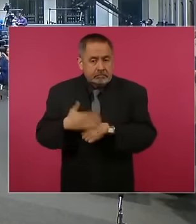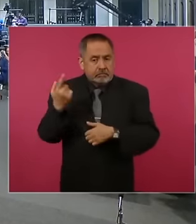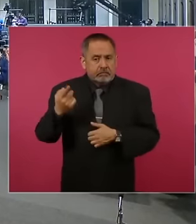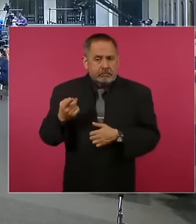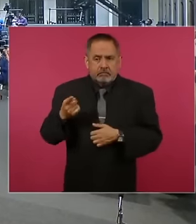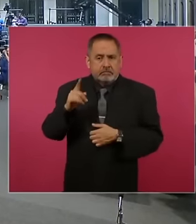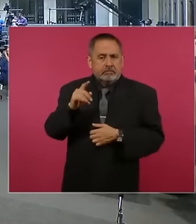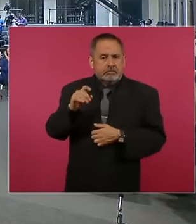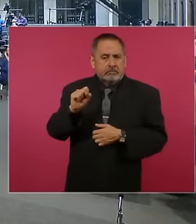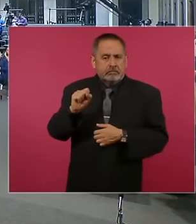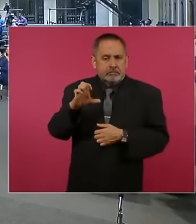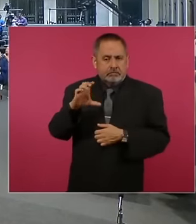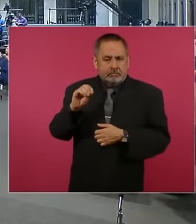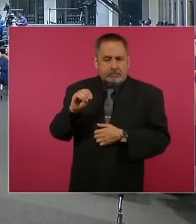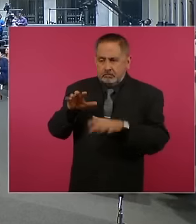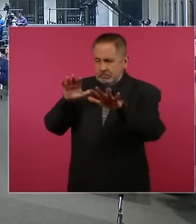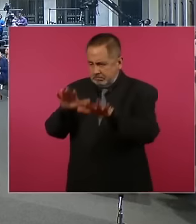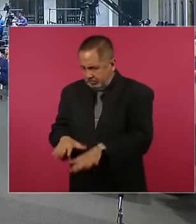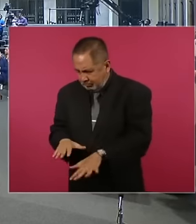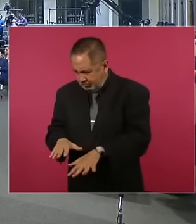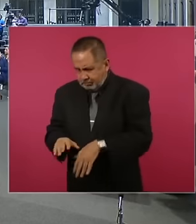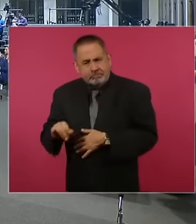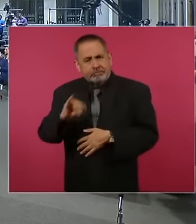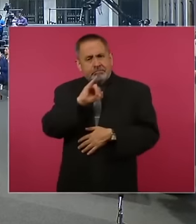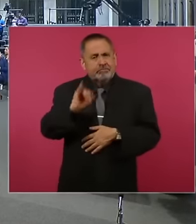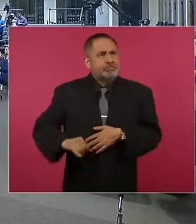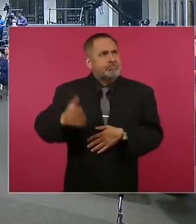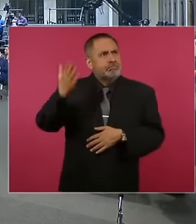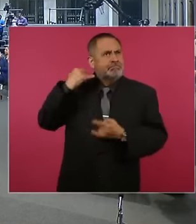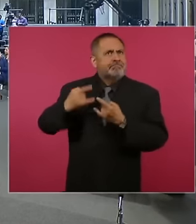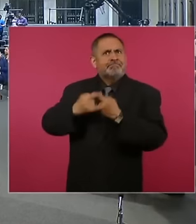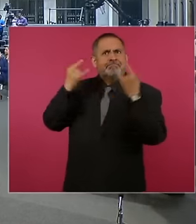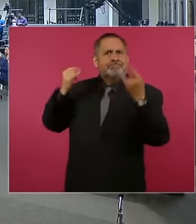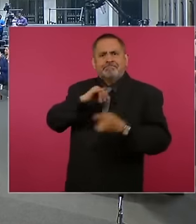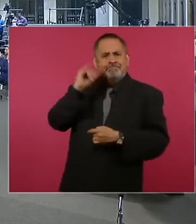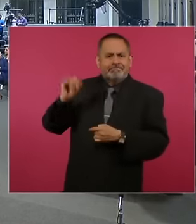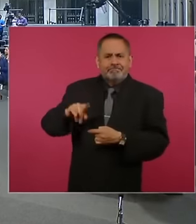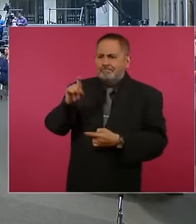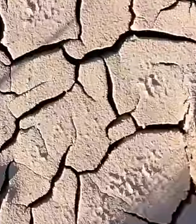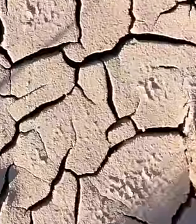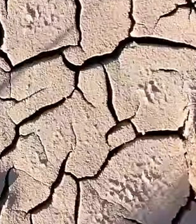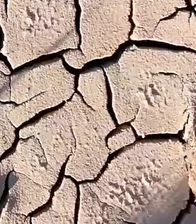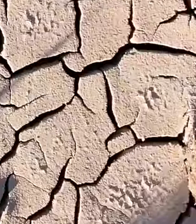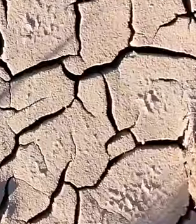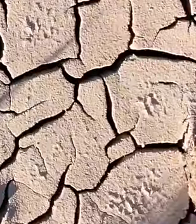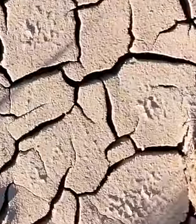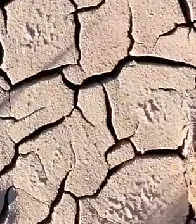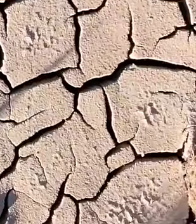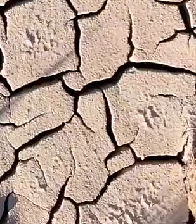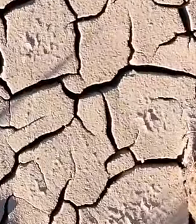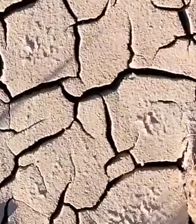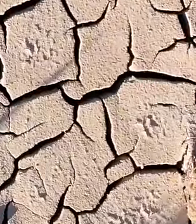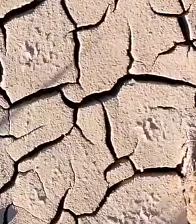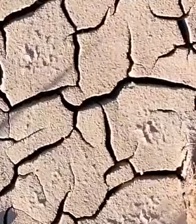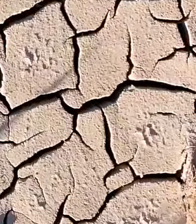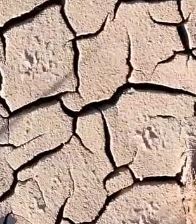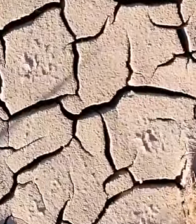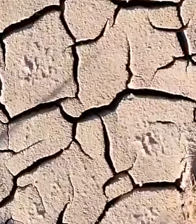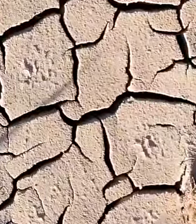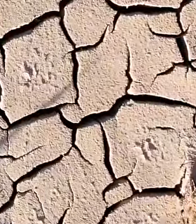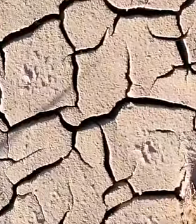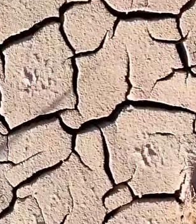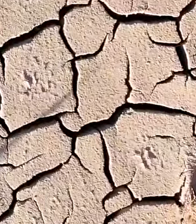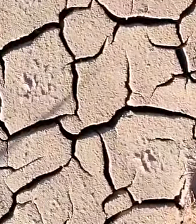se secó el río. Nunca había sucedido, dicen ellos. También comentan que supuestamente fue